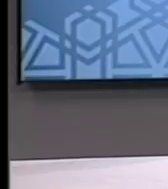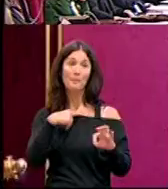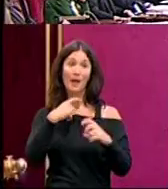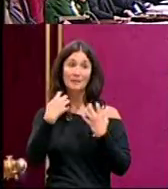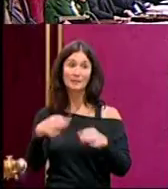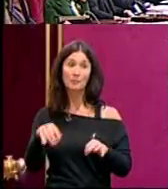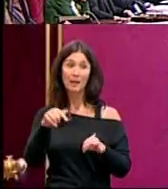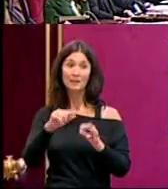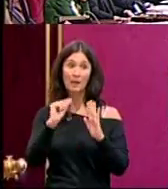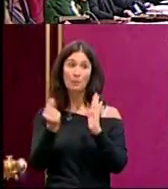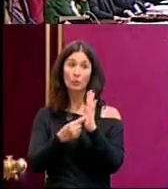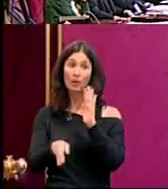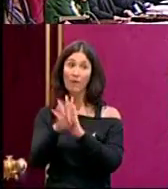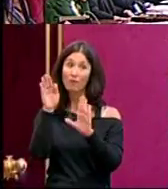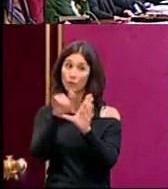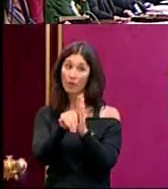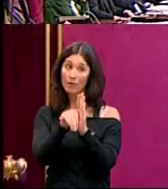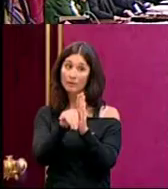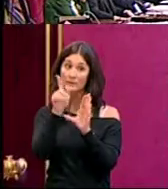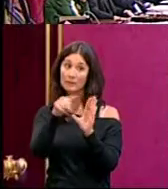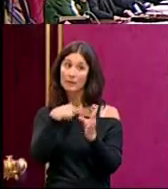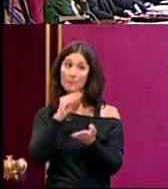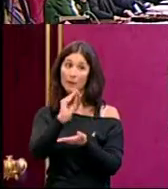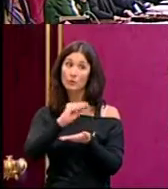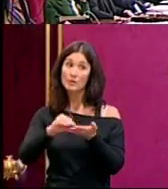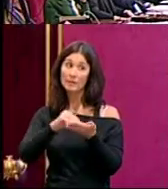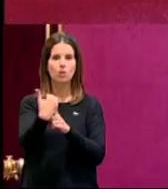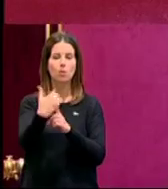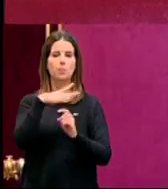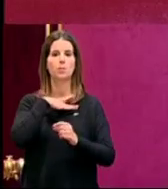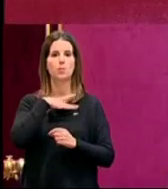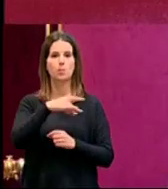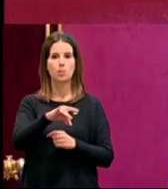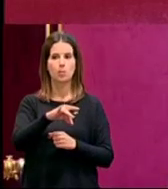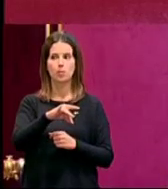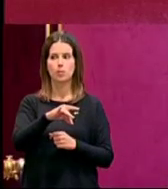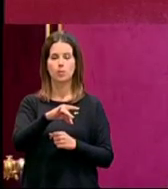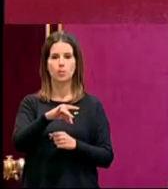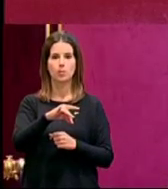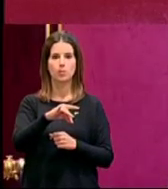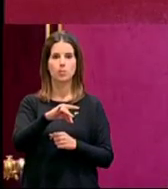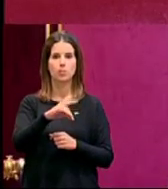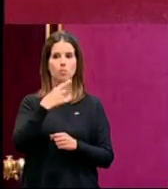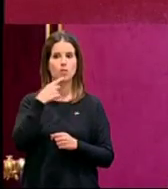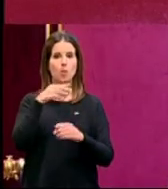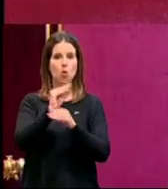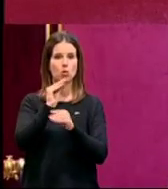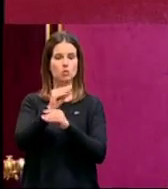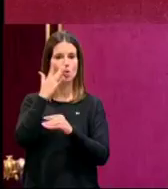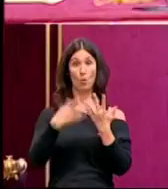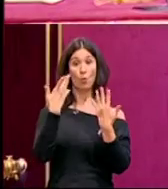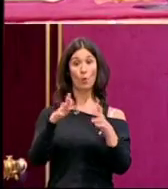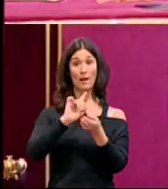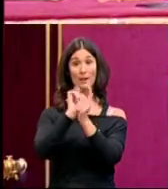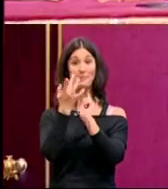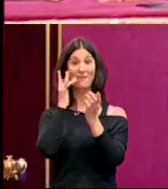día que correspondería, no ha suscitado unanimidad, puesto que al Grupo Municipal de Ciudadanos no le venía bien la fecha, ya que su intención era estar el